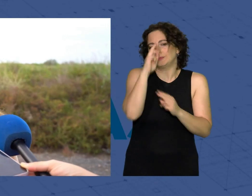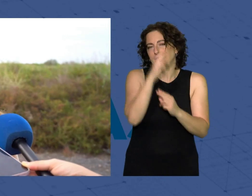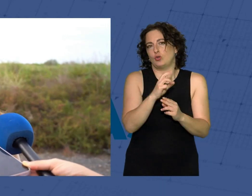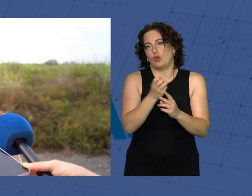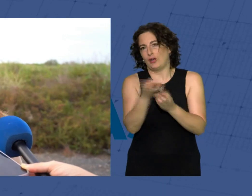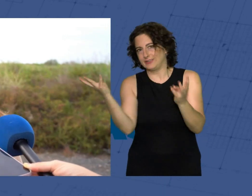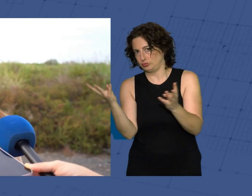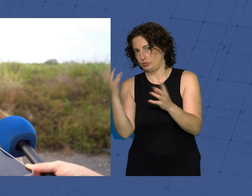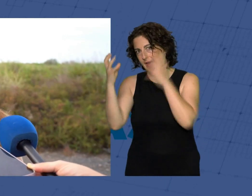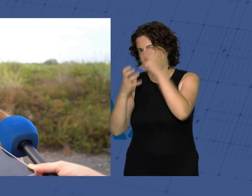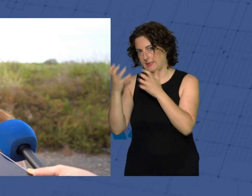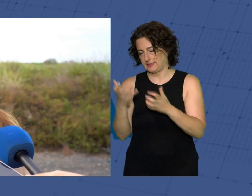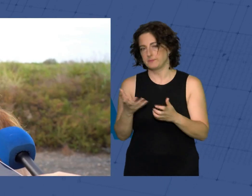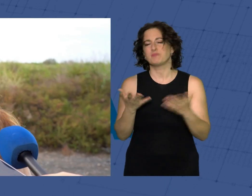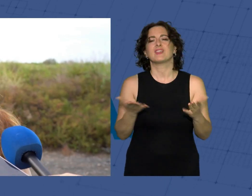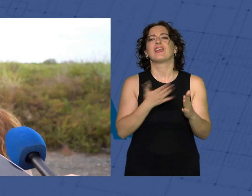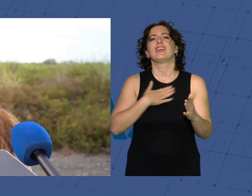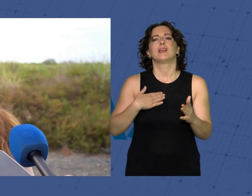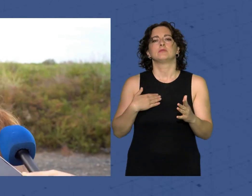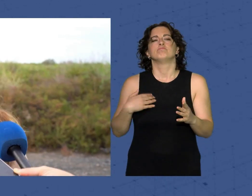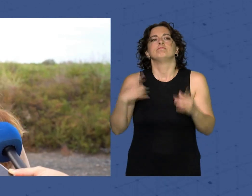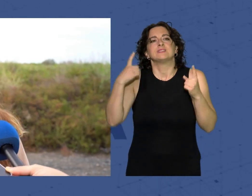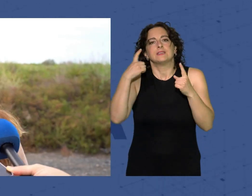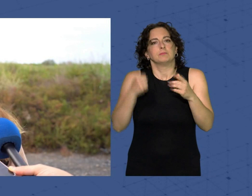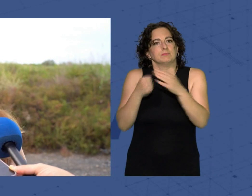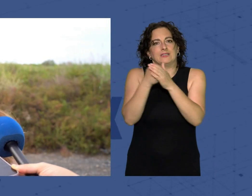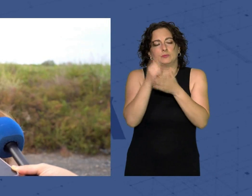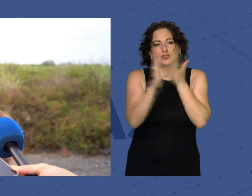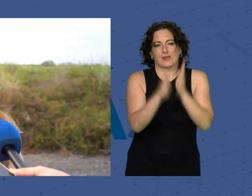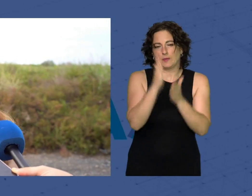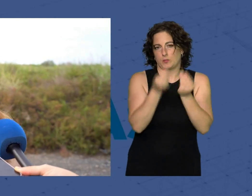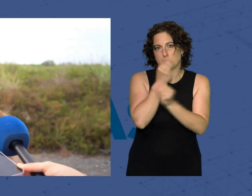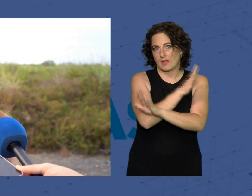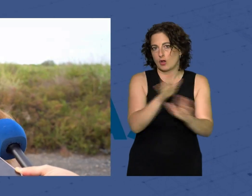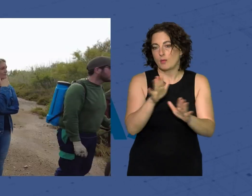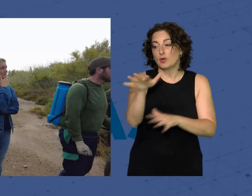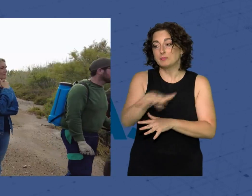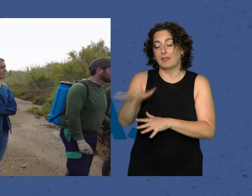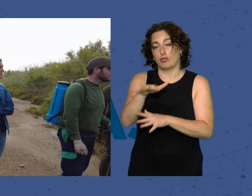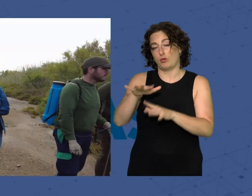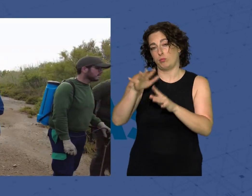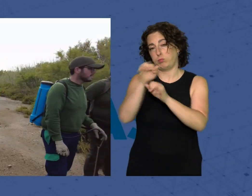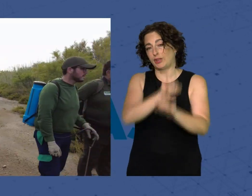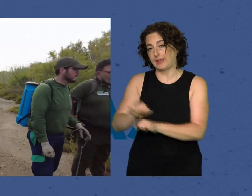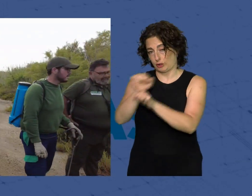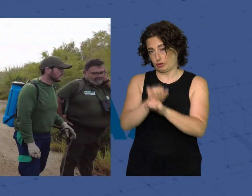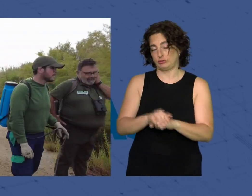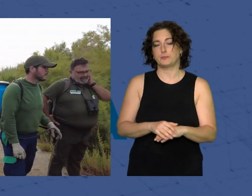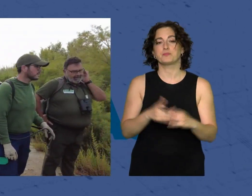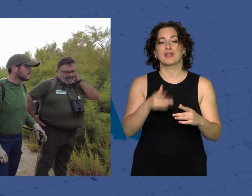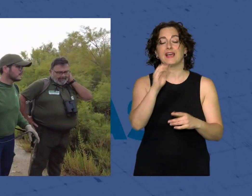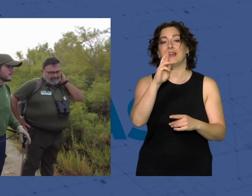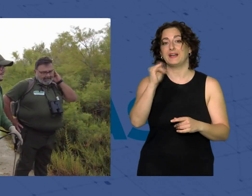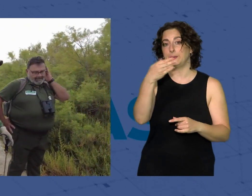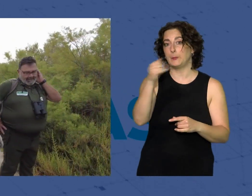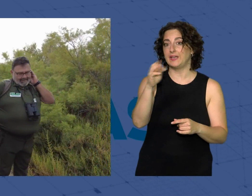y efectivamente lo que se quiere es optimizar los tratamientos en espacios naturales protegidos. En esta ribera de la Algaida se